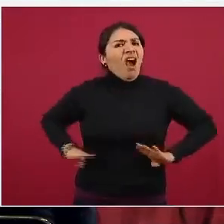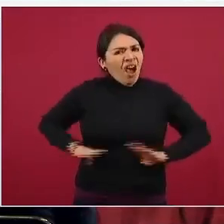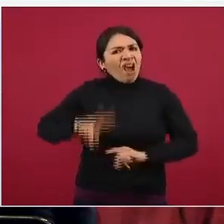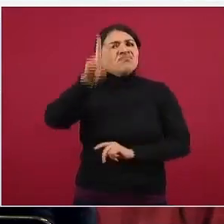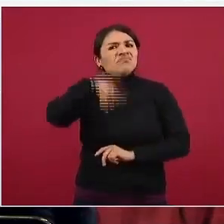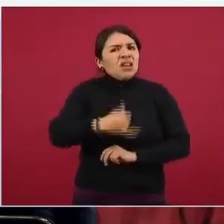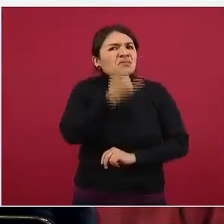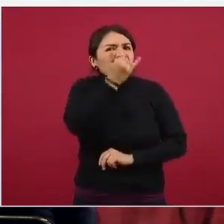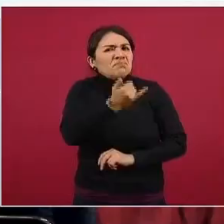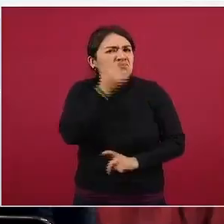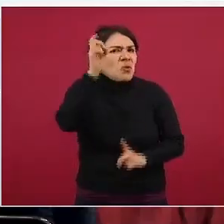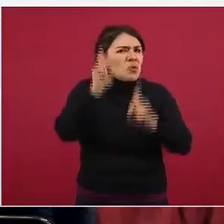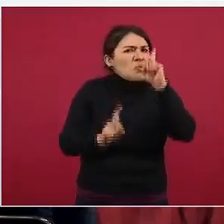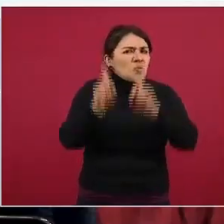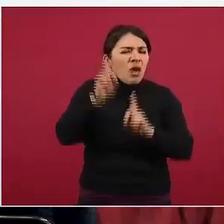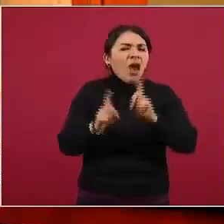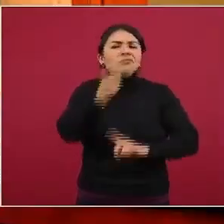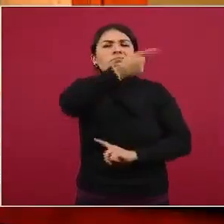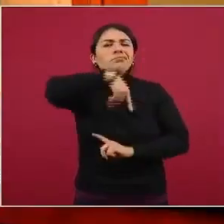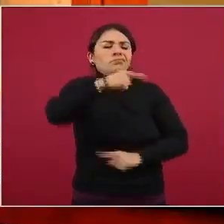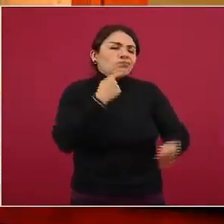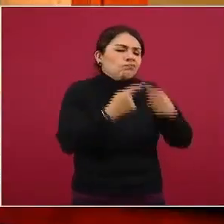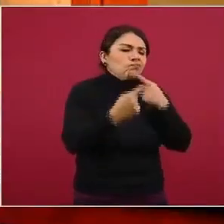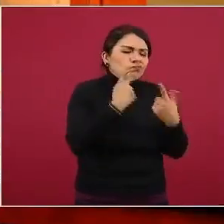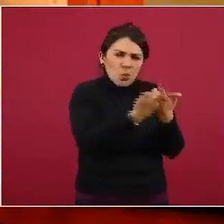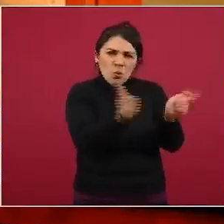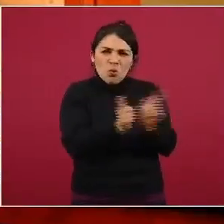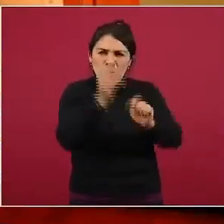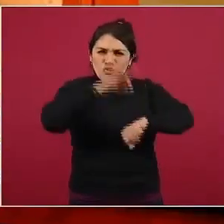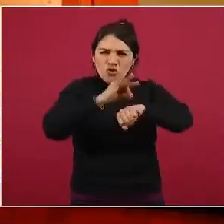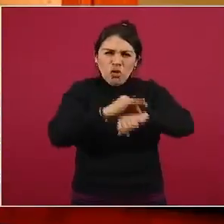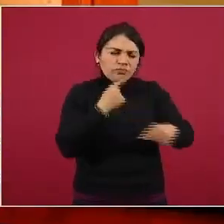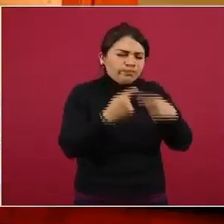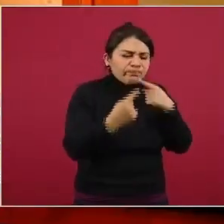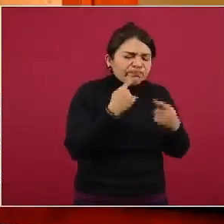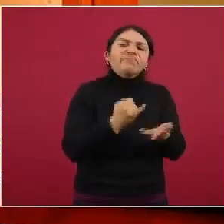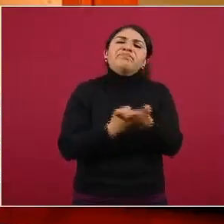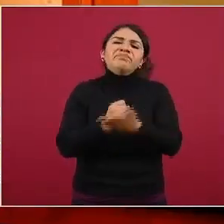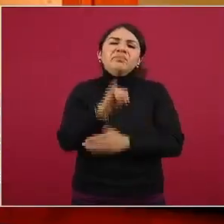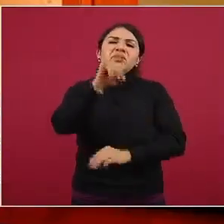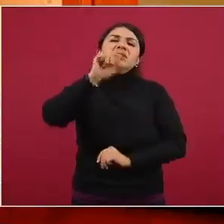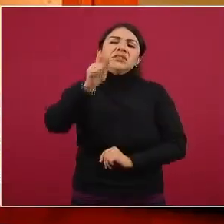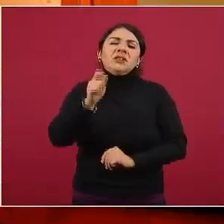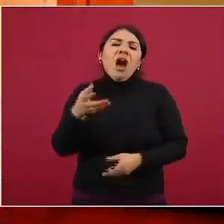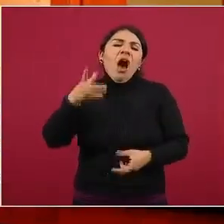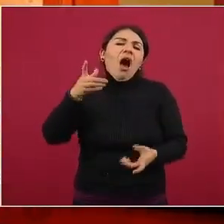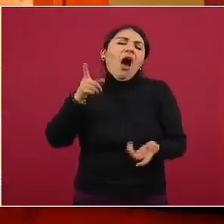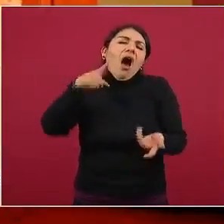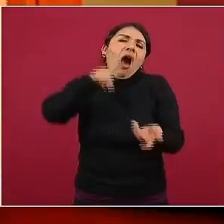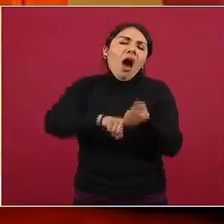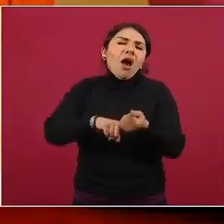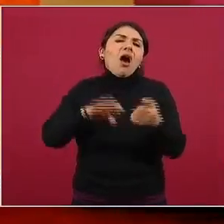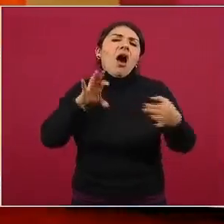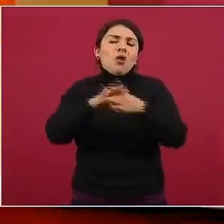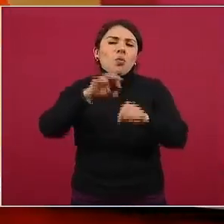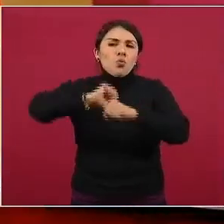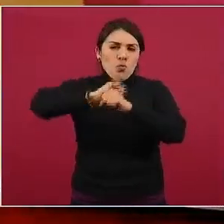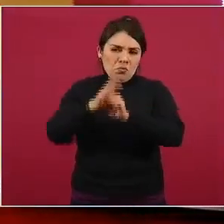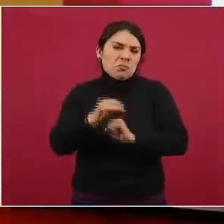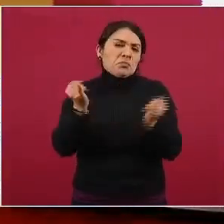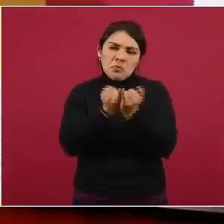un expediente clínico que le ayudó al comité a dictaminar que era una defunción directamente asociada por